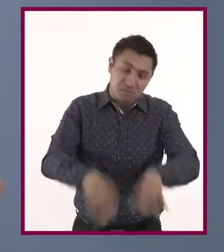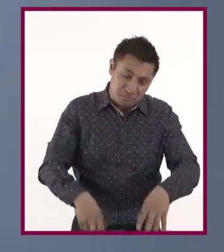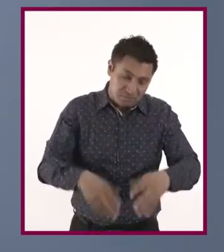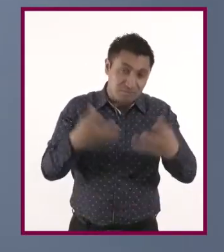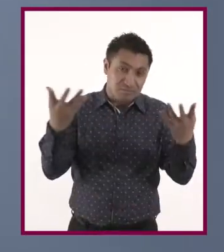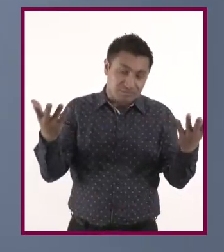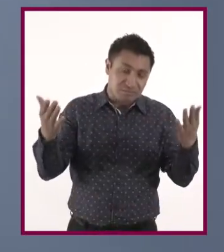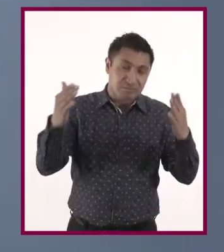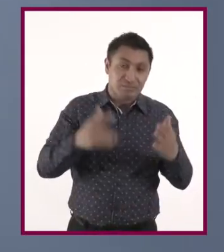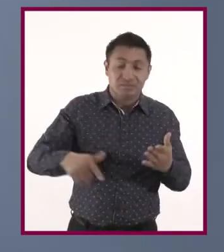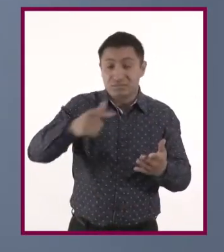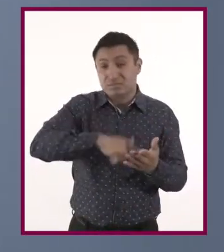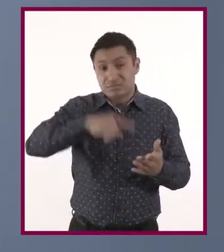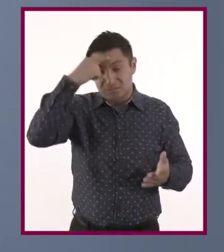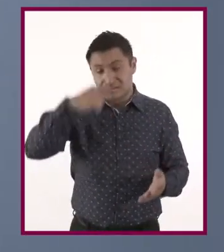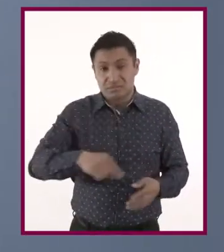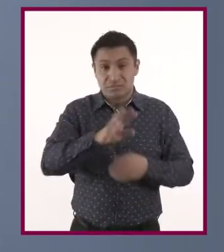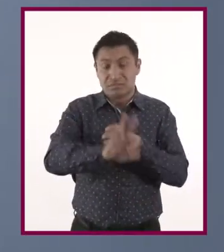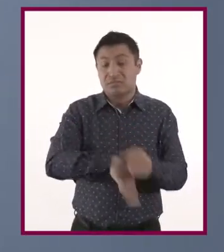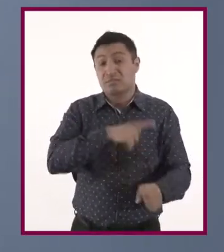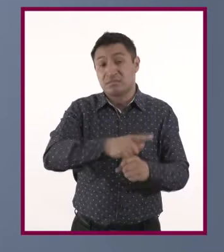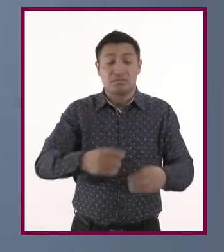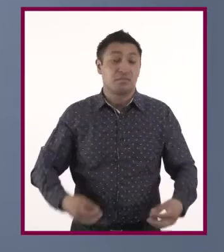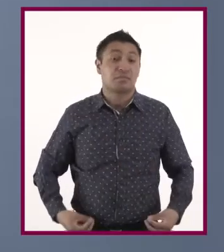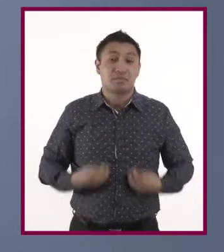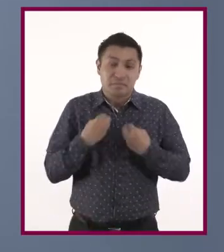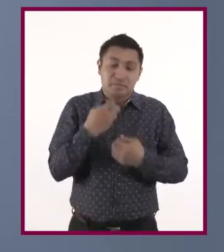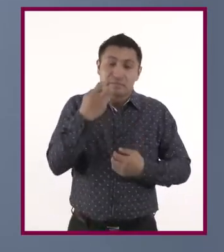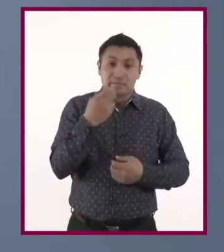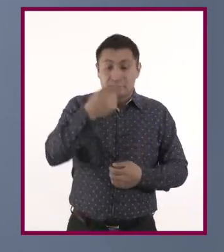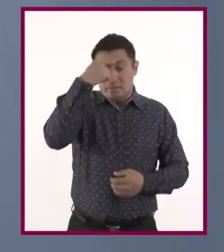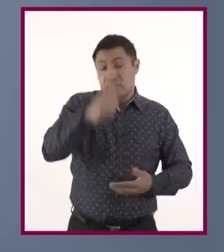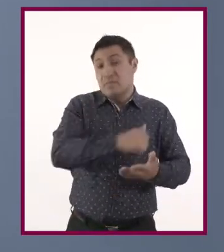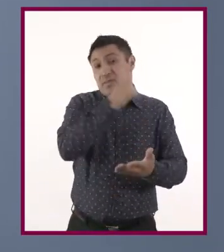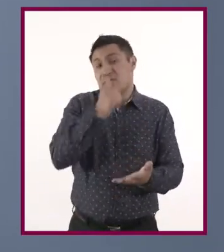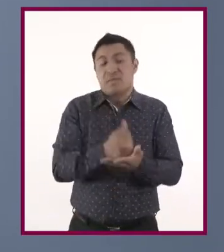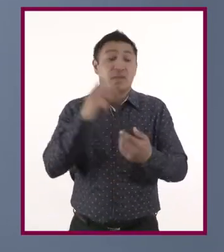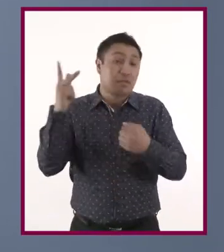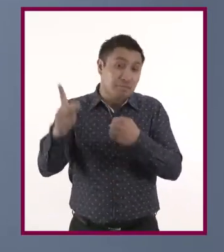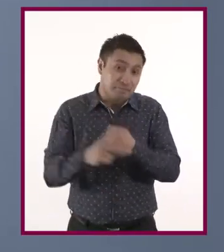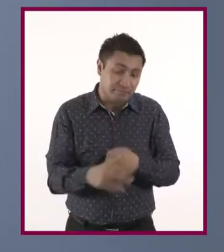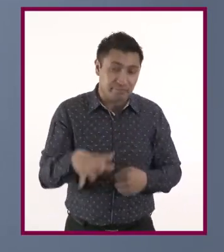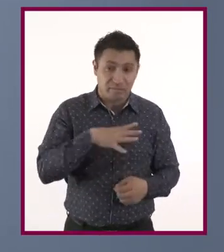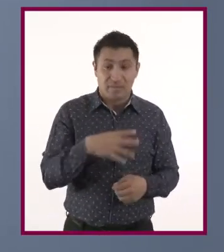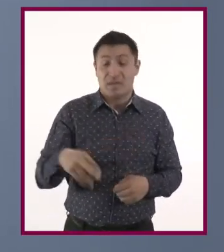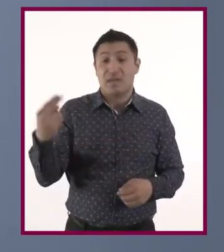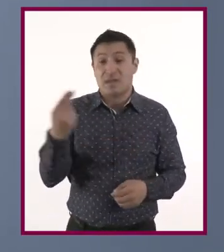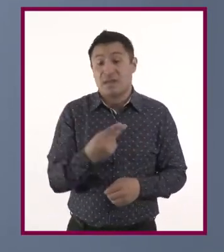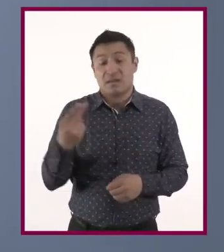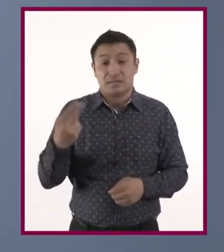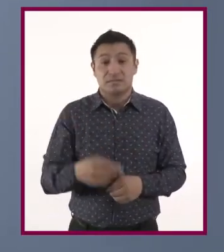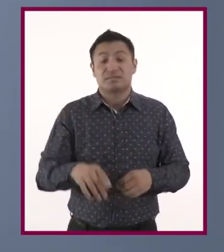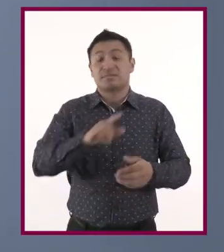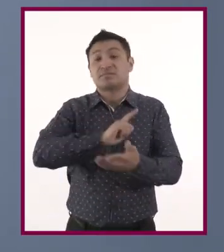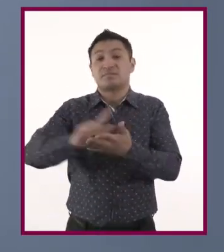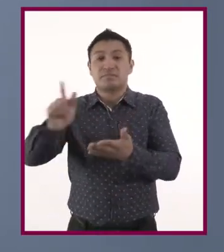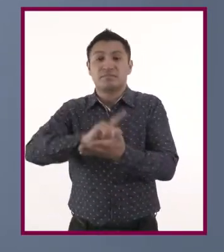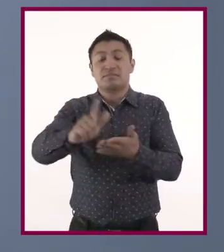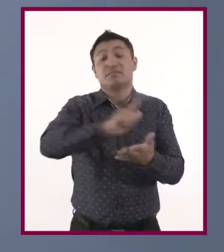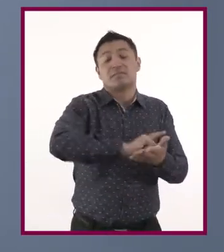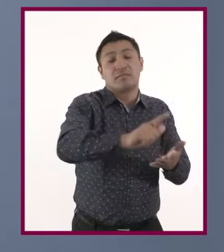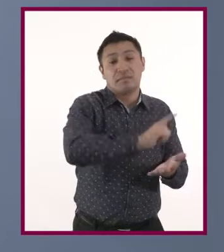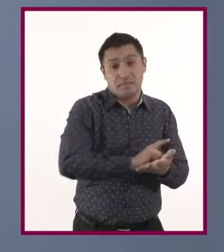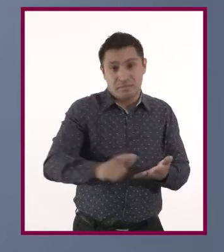poder tener un abasto suficiente para alimentar una ciudad o un país, se tiene que despejar de